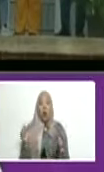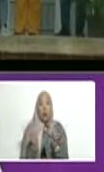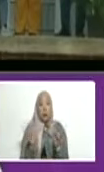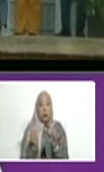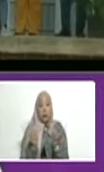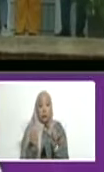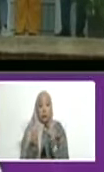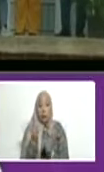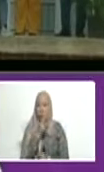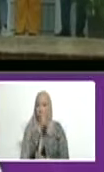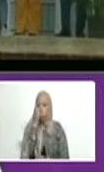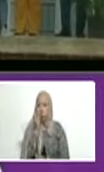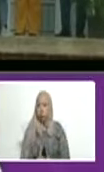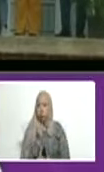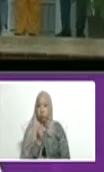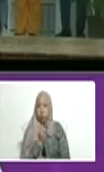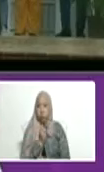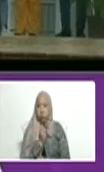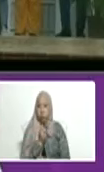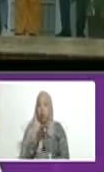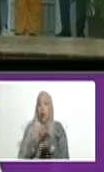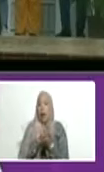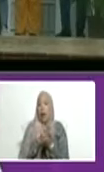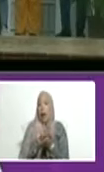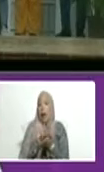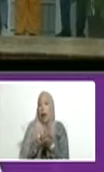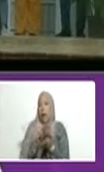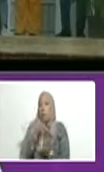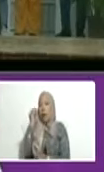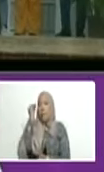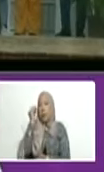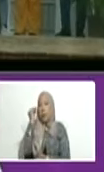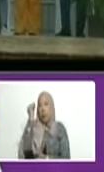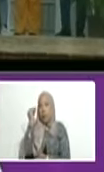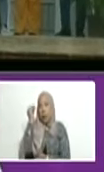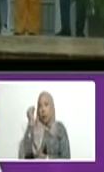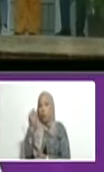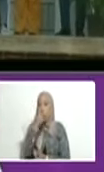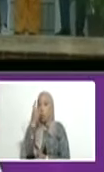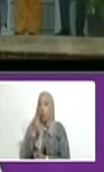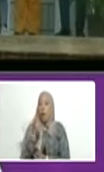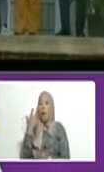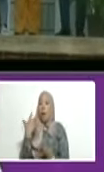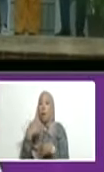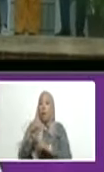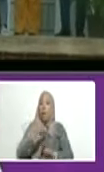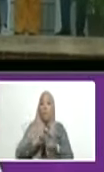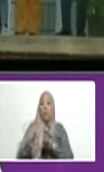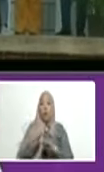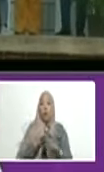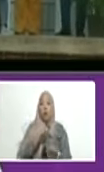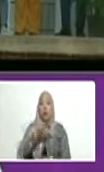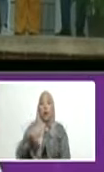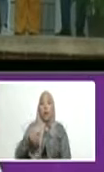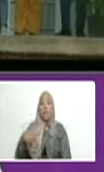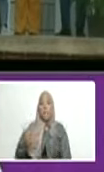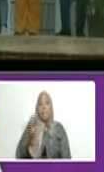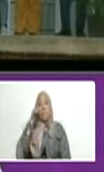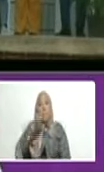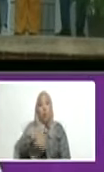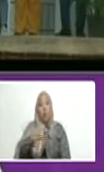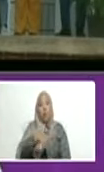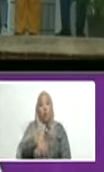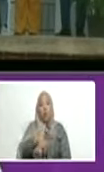nervios de acero, calma y cordura y máxima movilización popular.